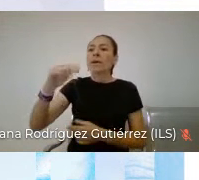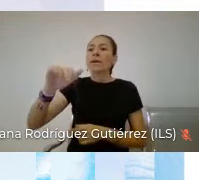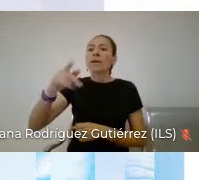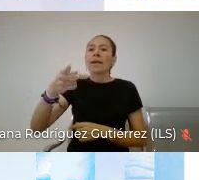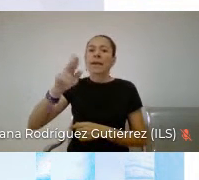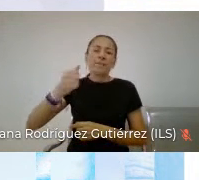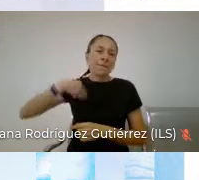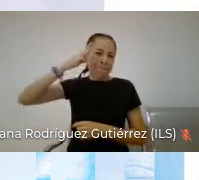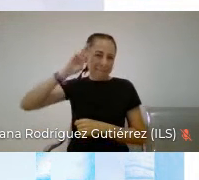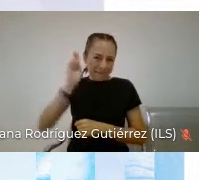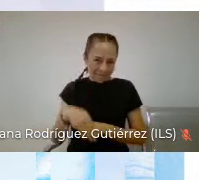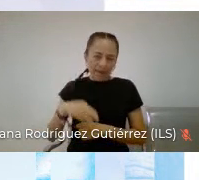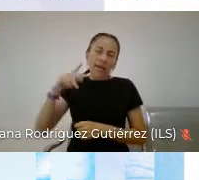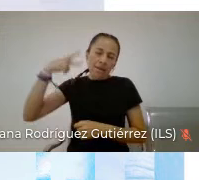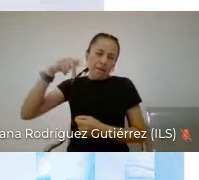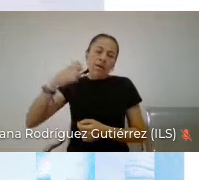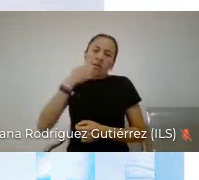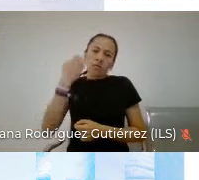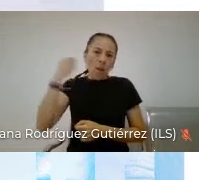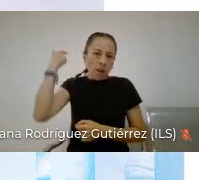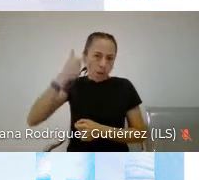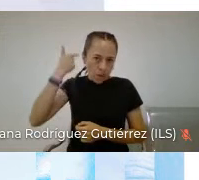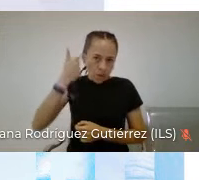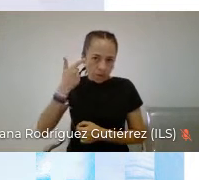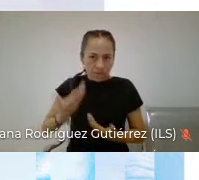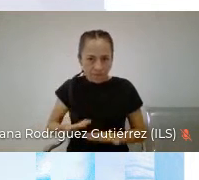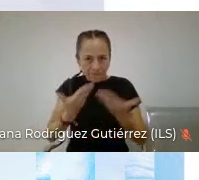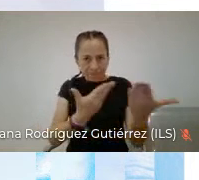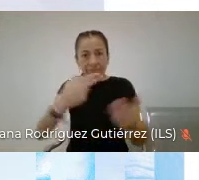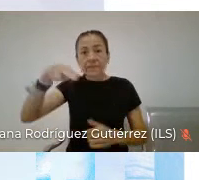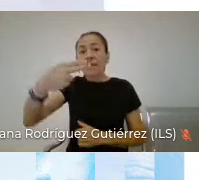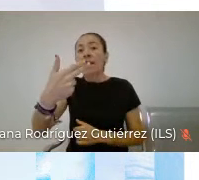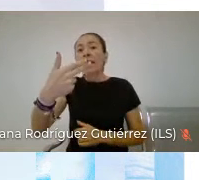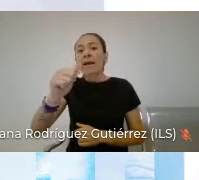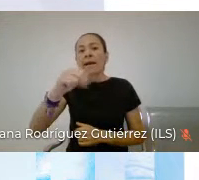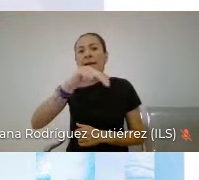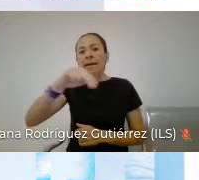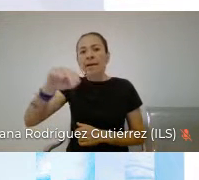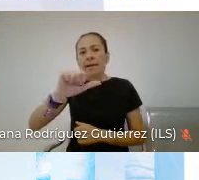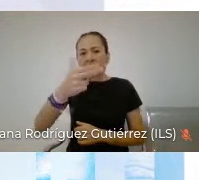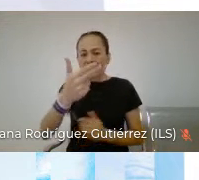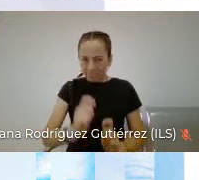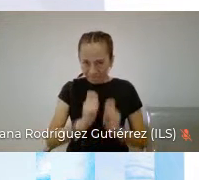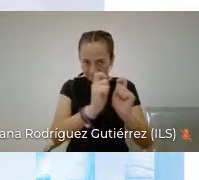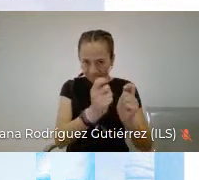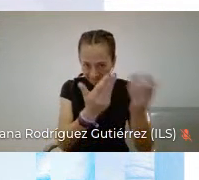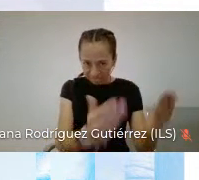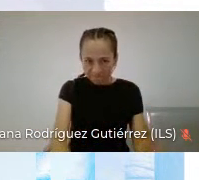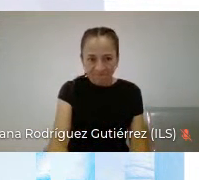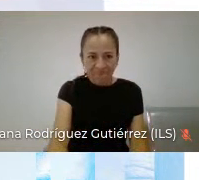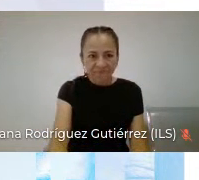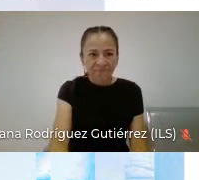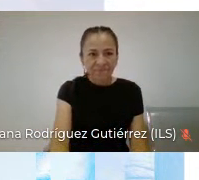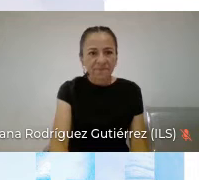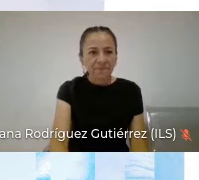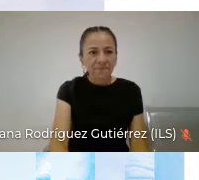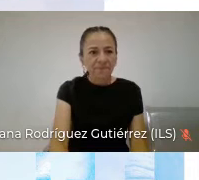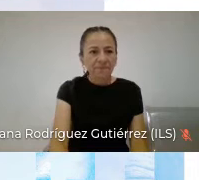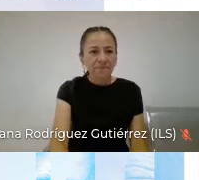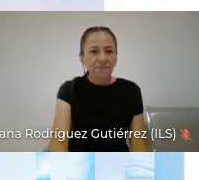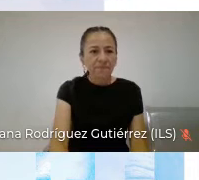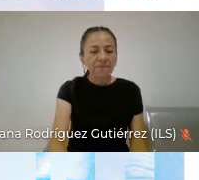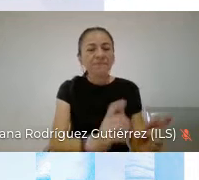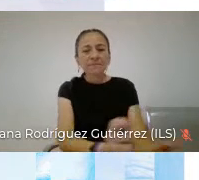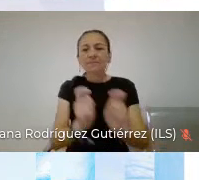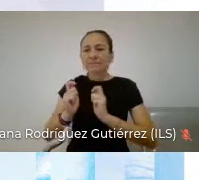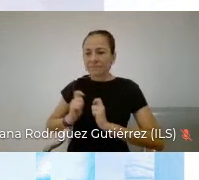London School of Economics. Hannah, te paso la palabra. Muchísimas gracias, Laura. La verdad que gusto estar